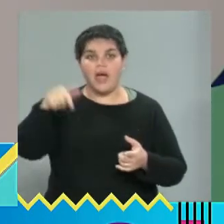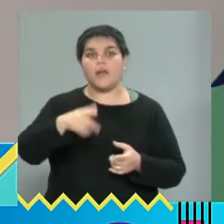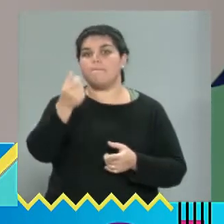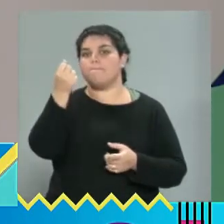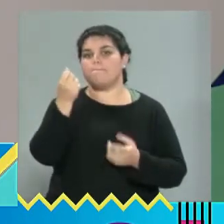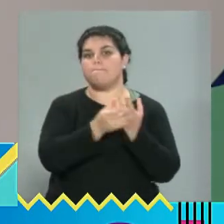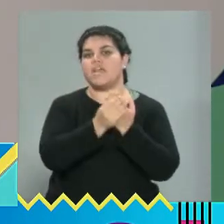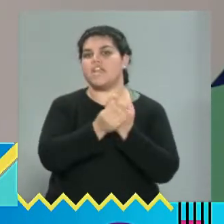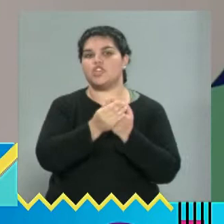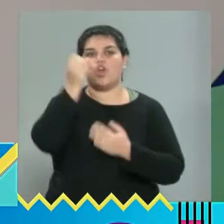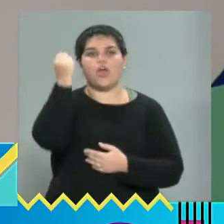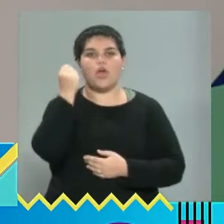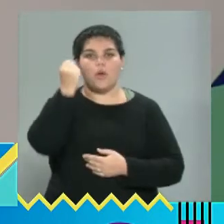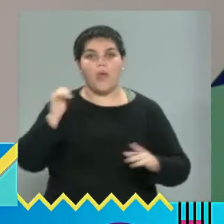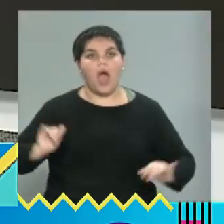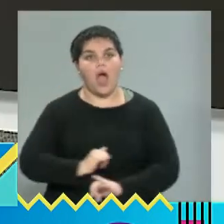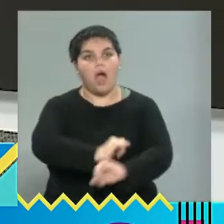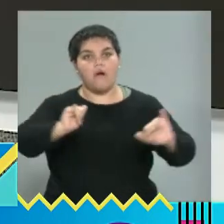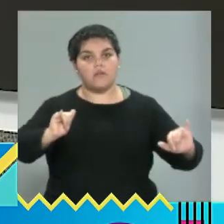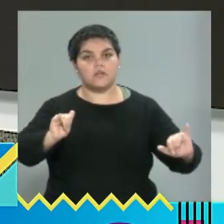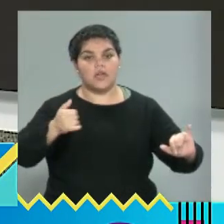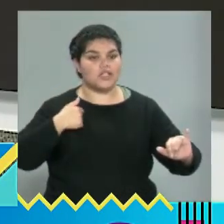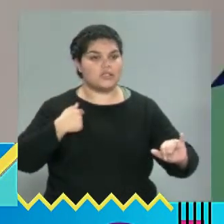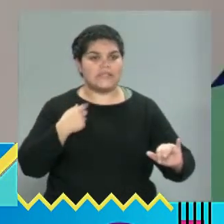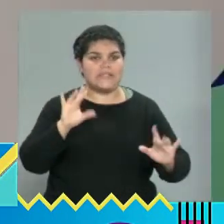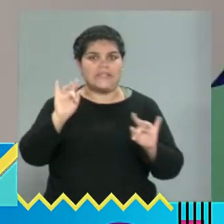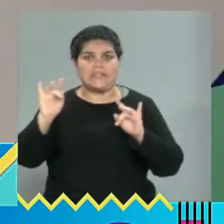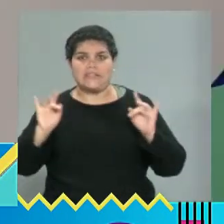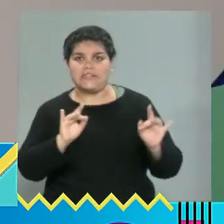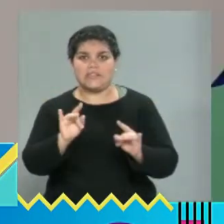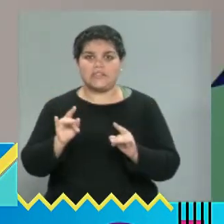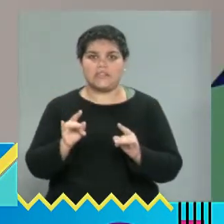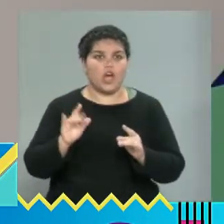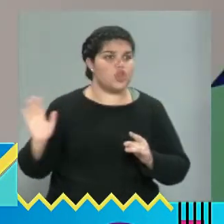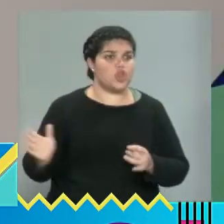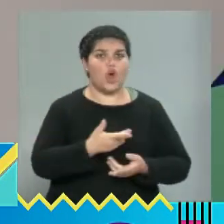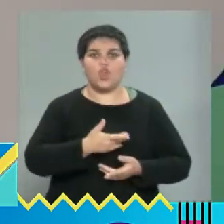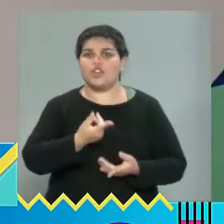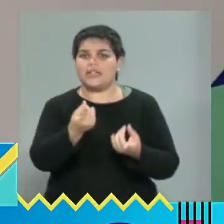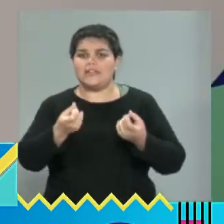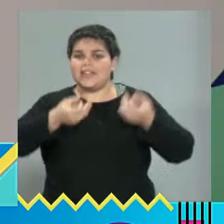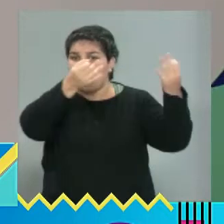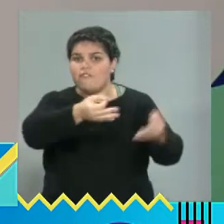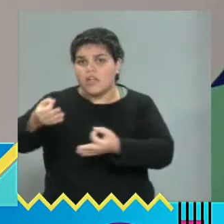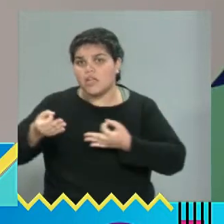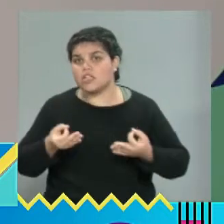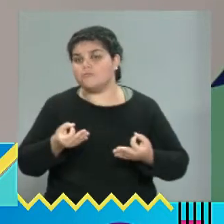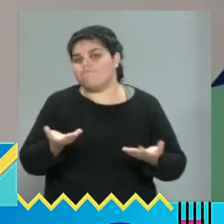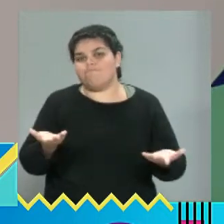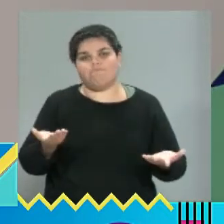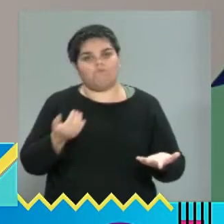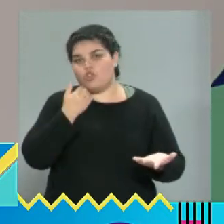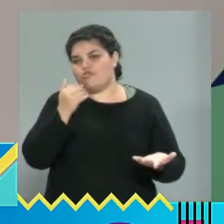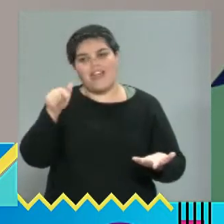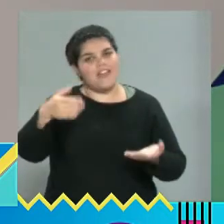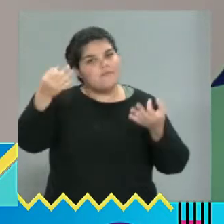dice, estoy complicadísimo y tengo que hacer magia. Tengo que ponernos a todos contentos y la verdad es que no sé si lo va a lograr.